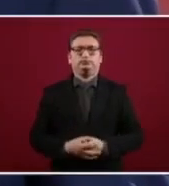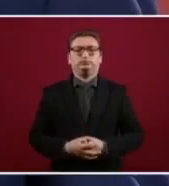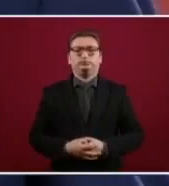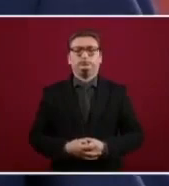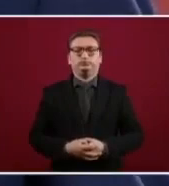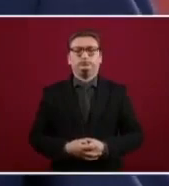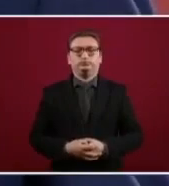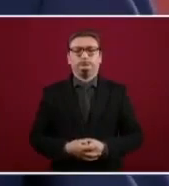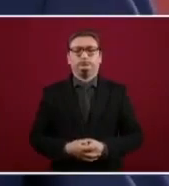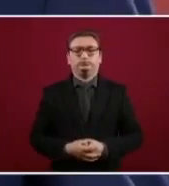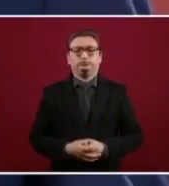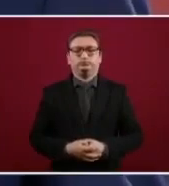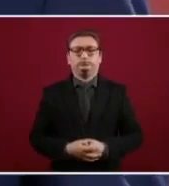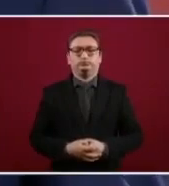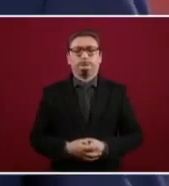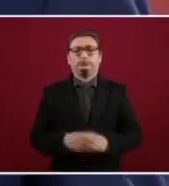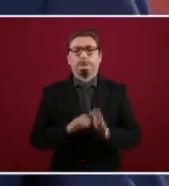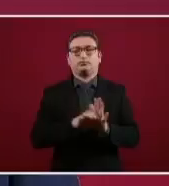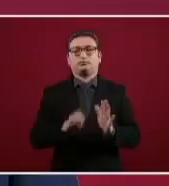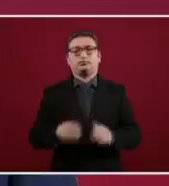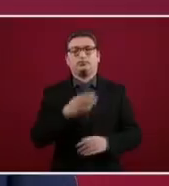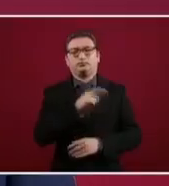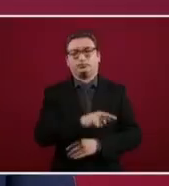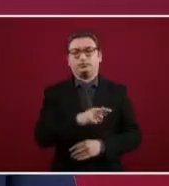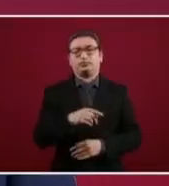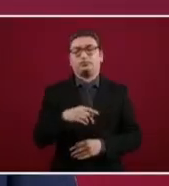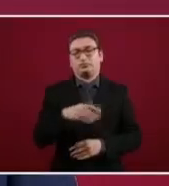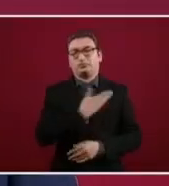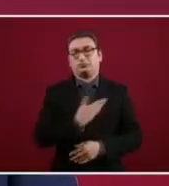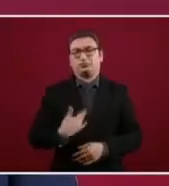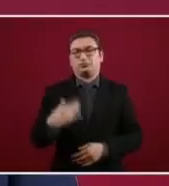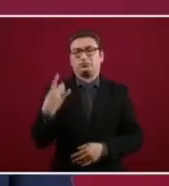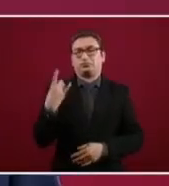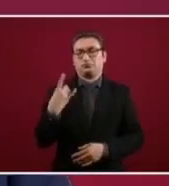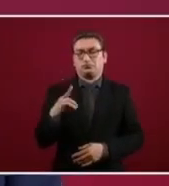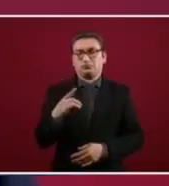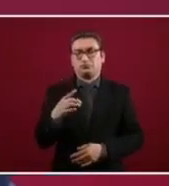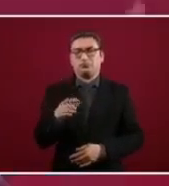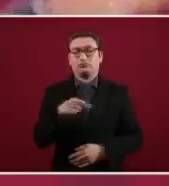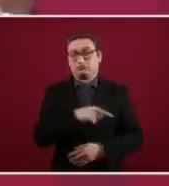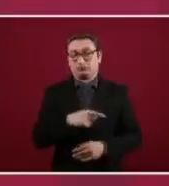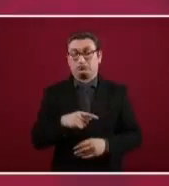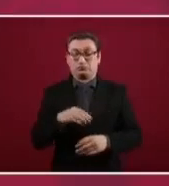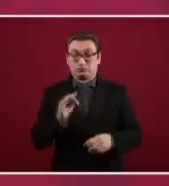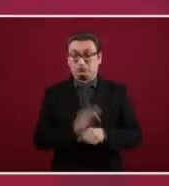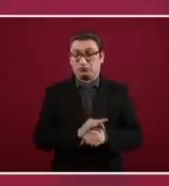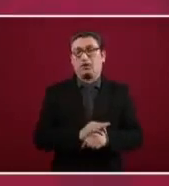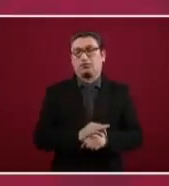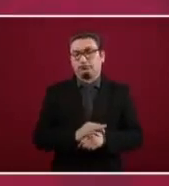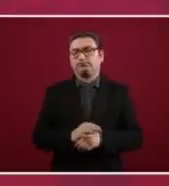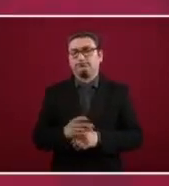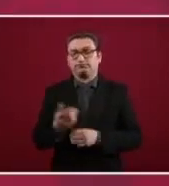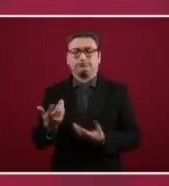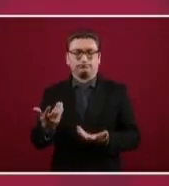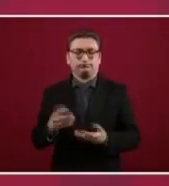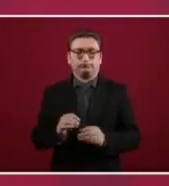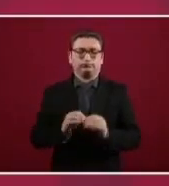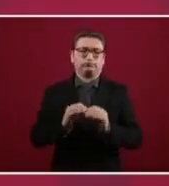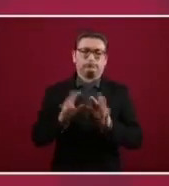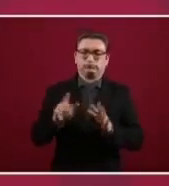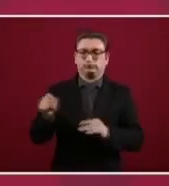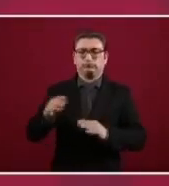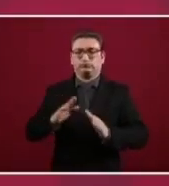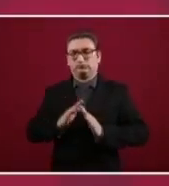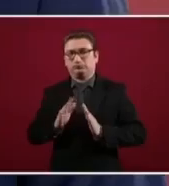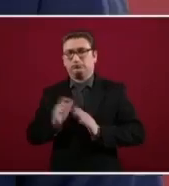d el presidente de bolivia pues elementos de la